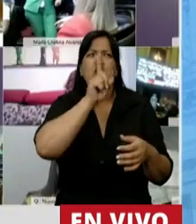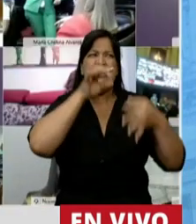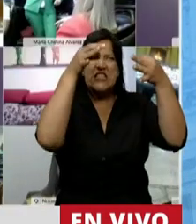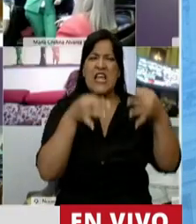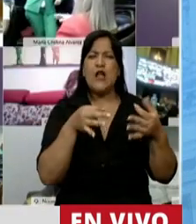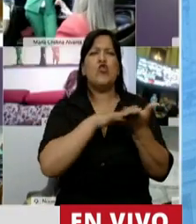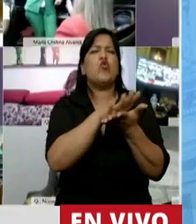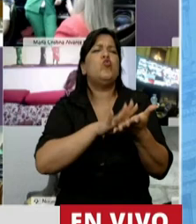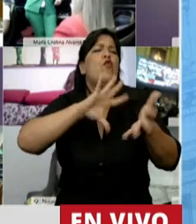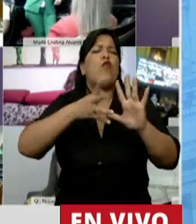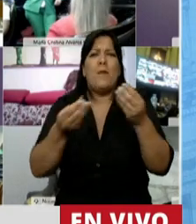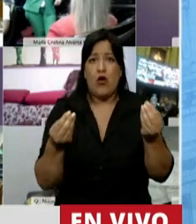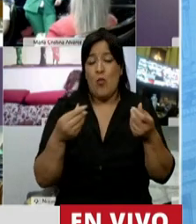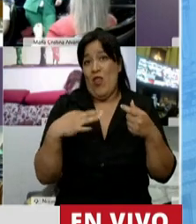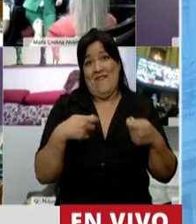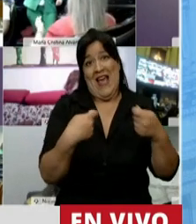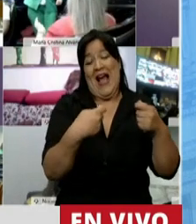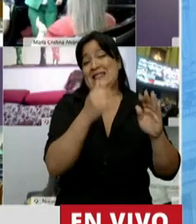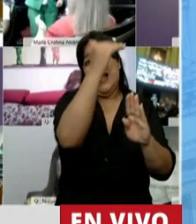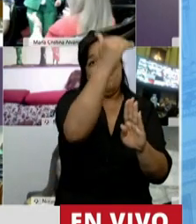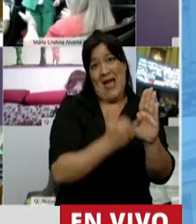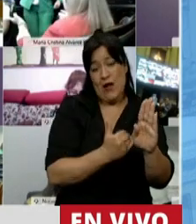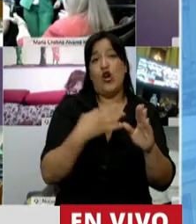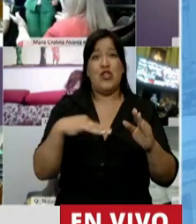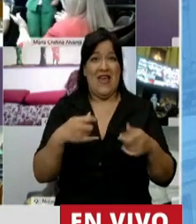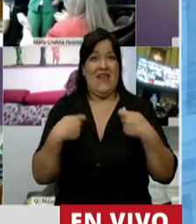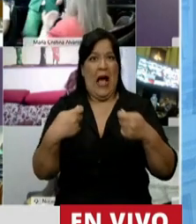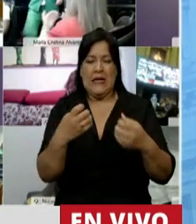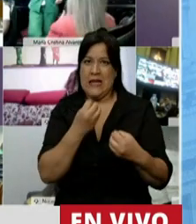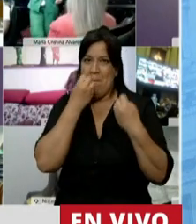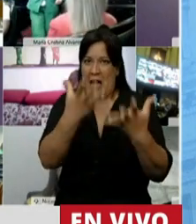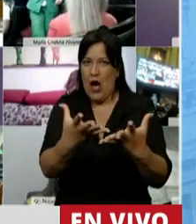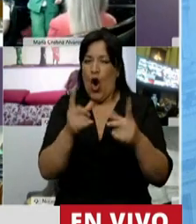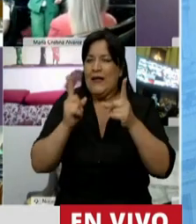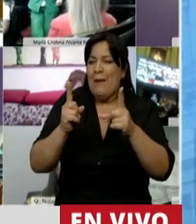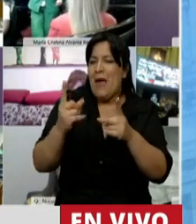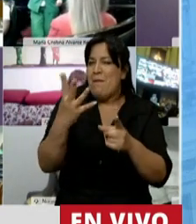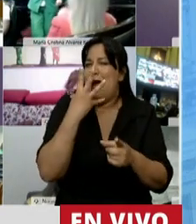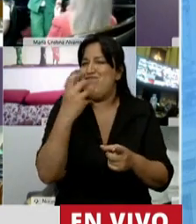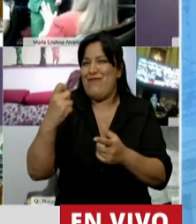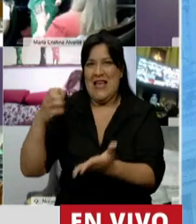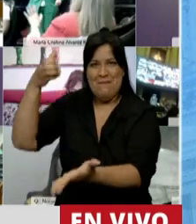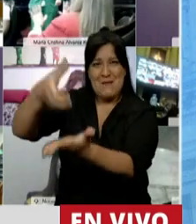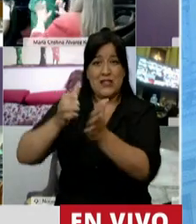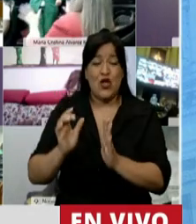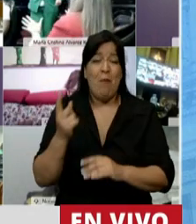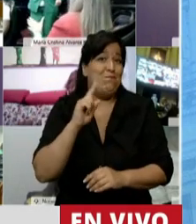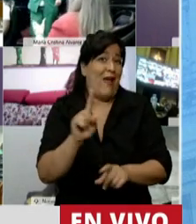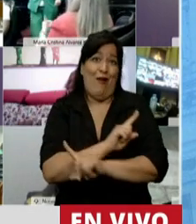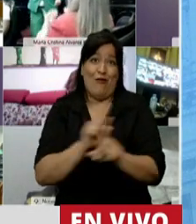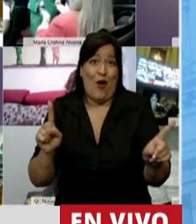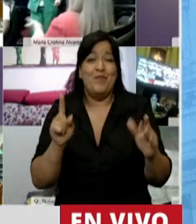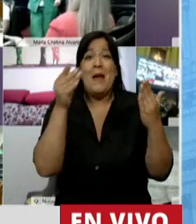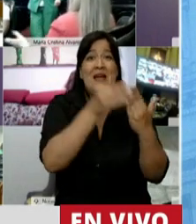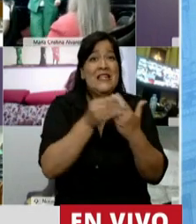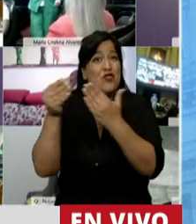esto? Gastemos menos, gastemos mejor y atraigamos inversiones. Pero no, a los ministros que